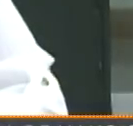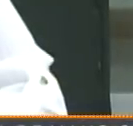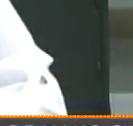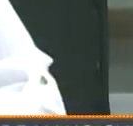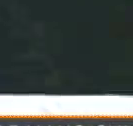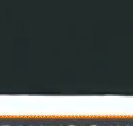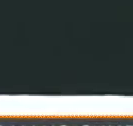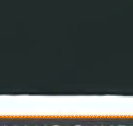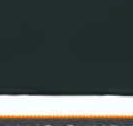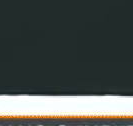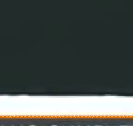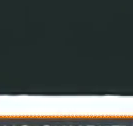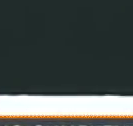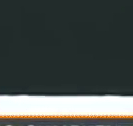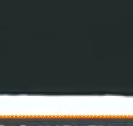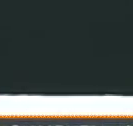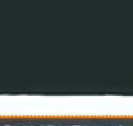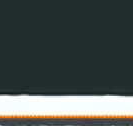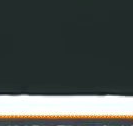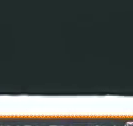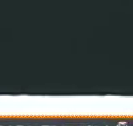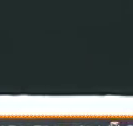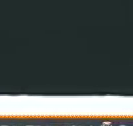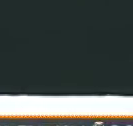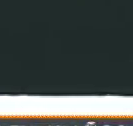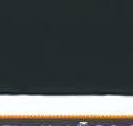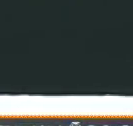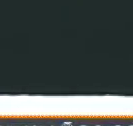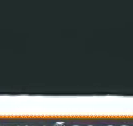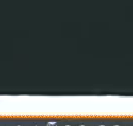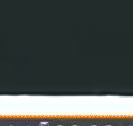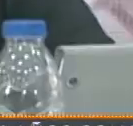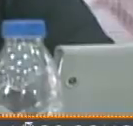Tania, compañeros vicepresidentes,